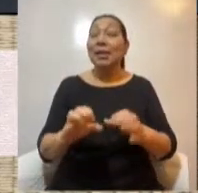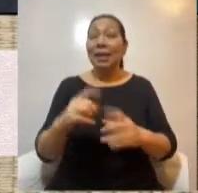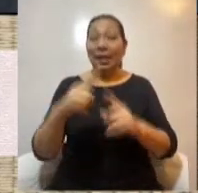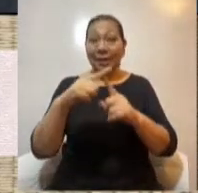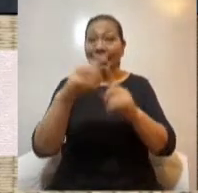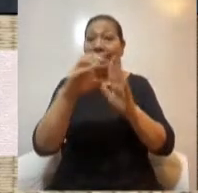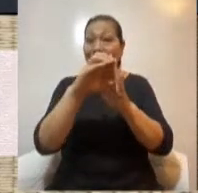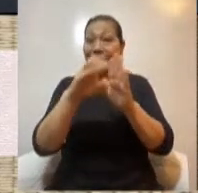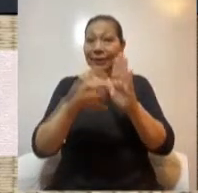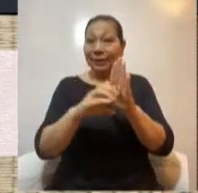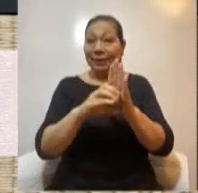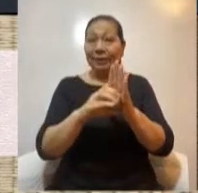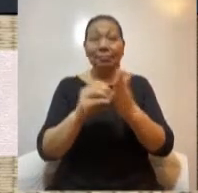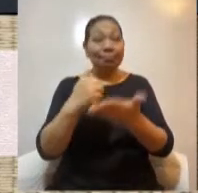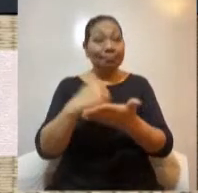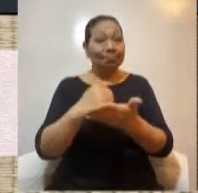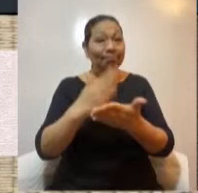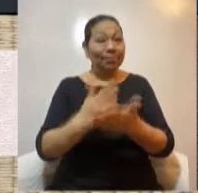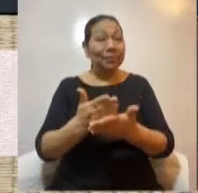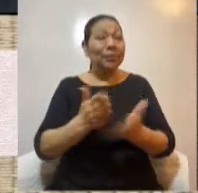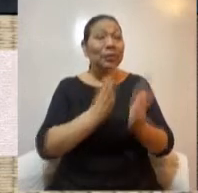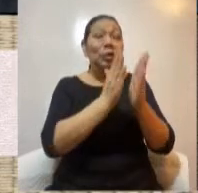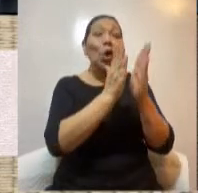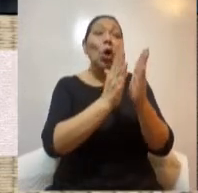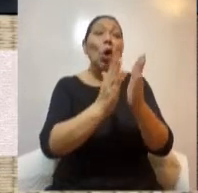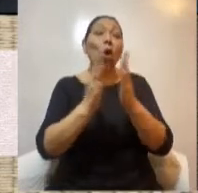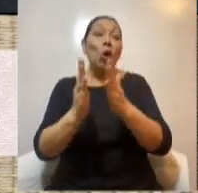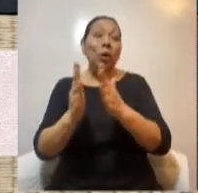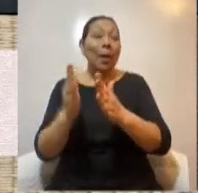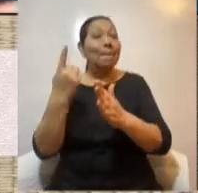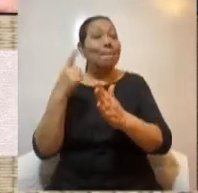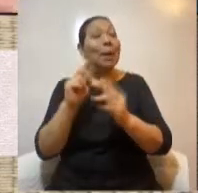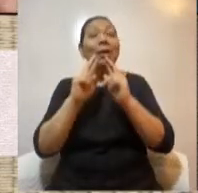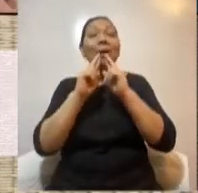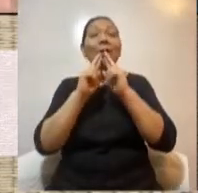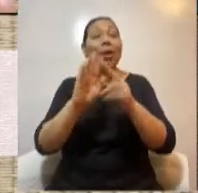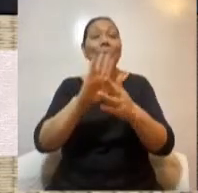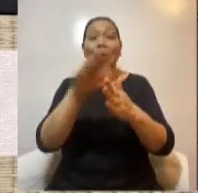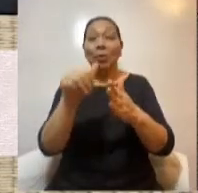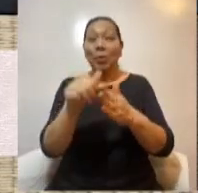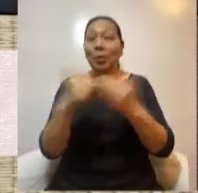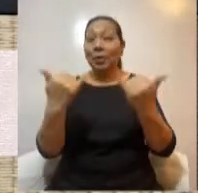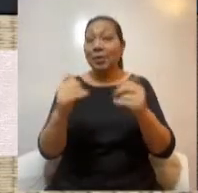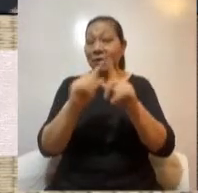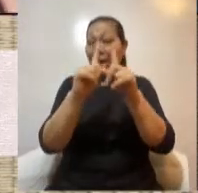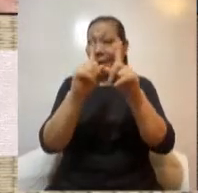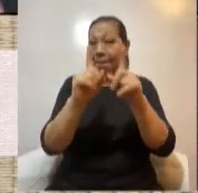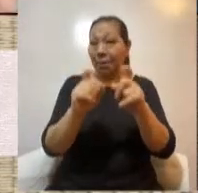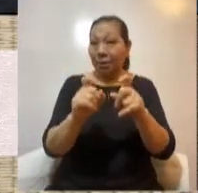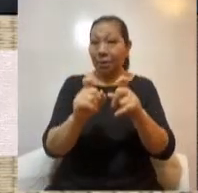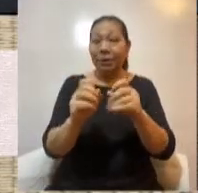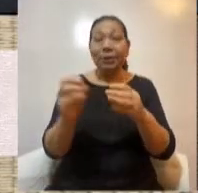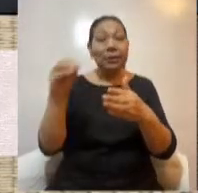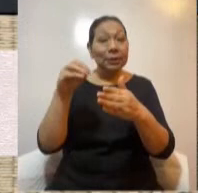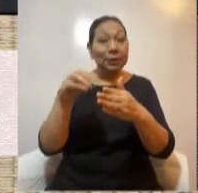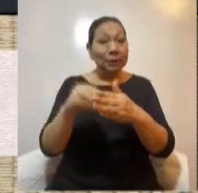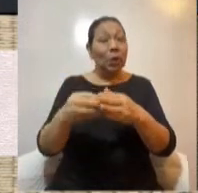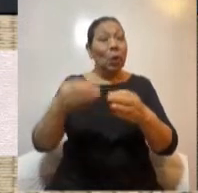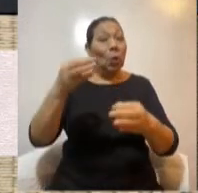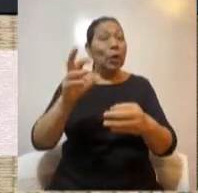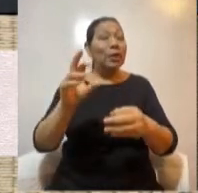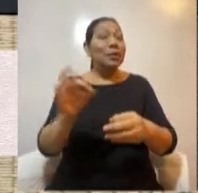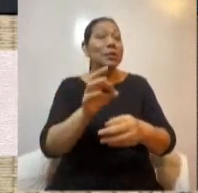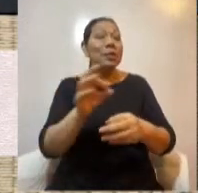el TC cuando utiliza el test de proporcionalidad es ordenar argumentos para responder a todas estas preguntas y concluir si